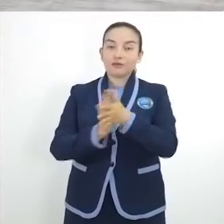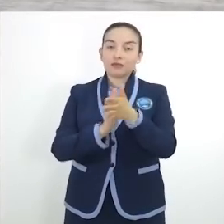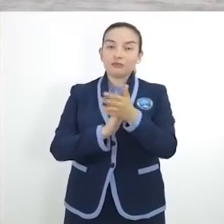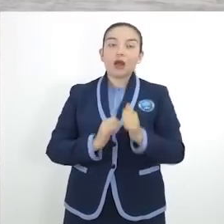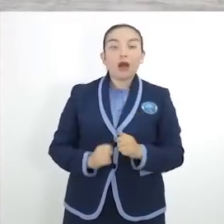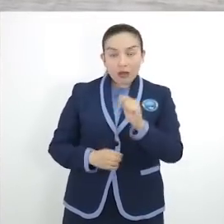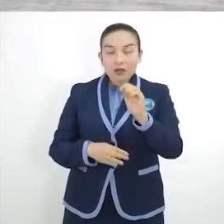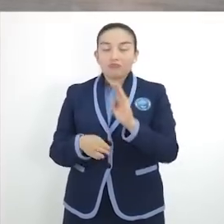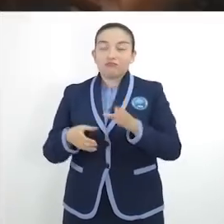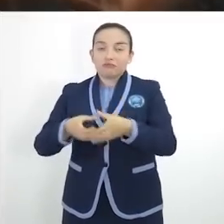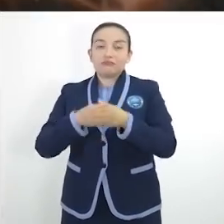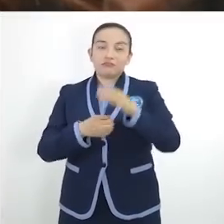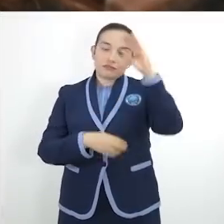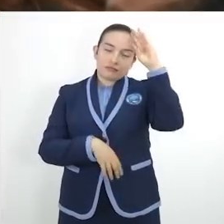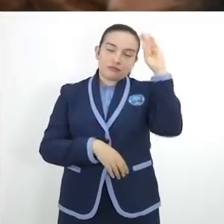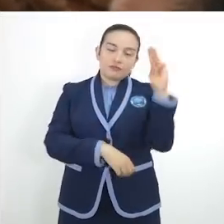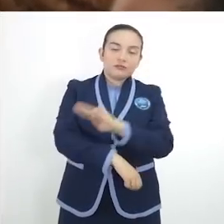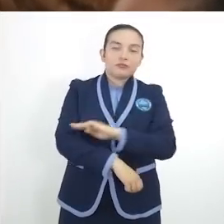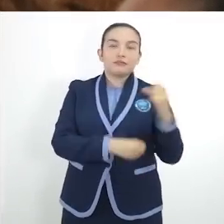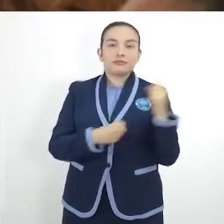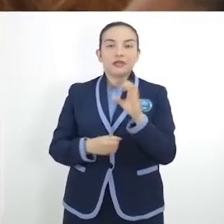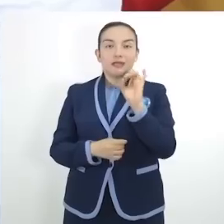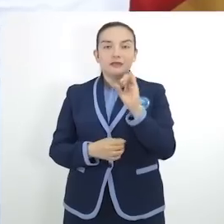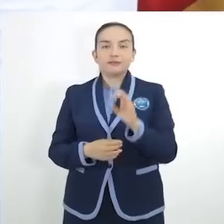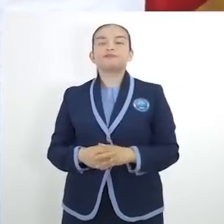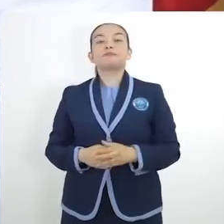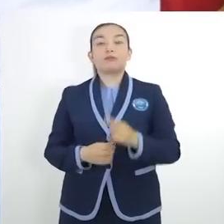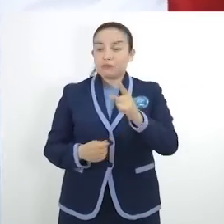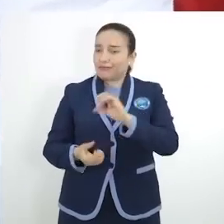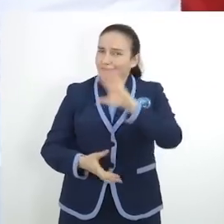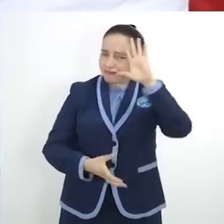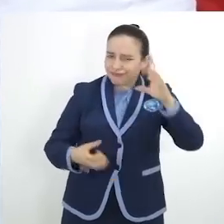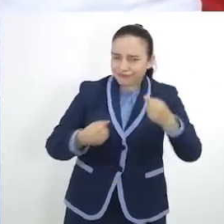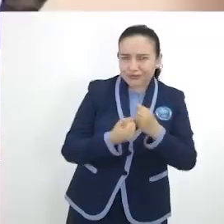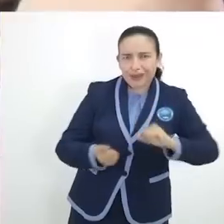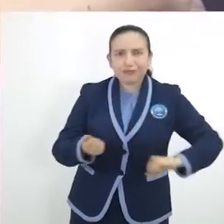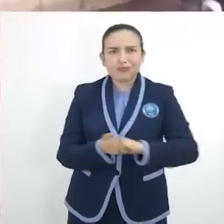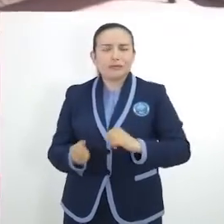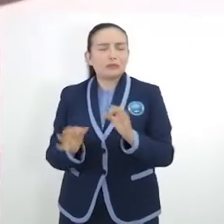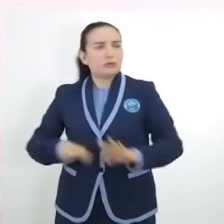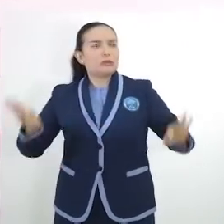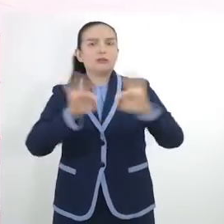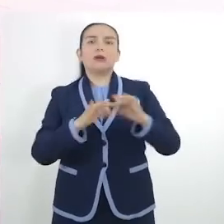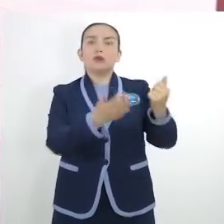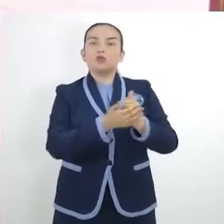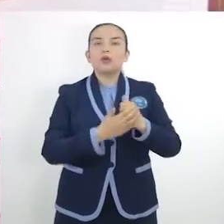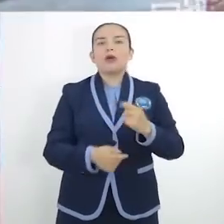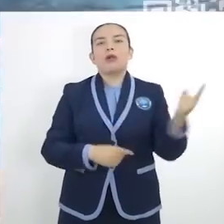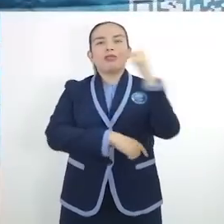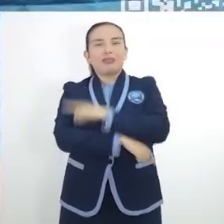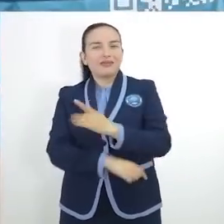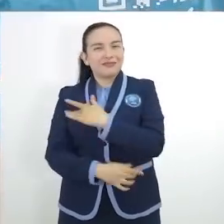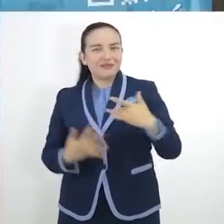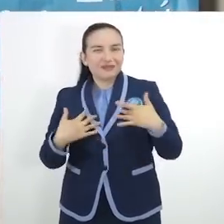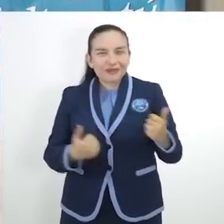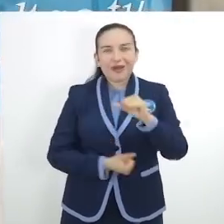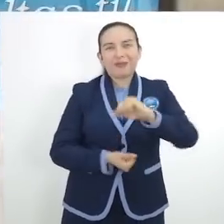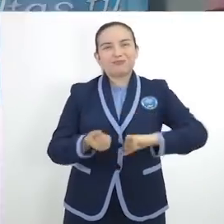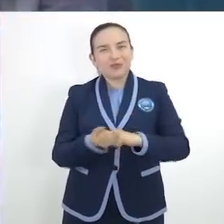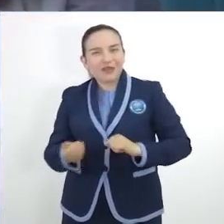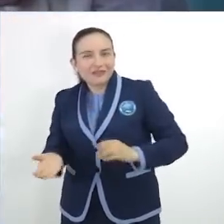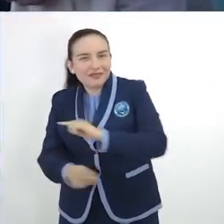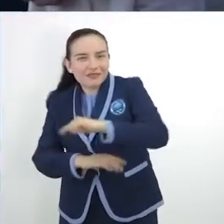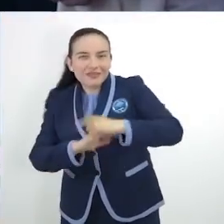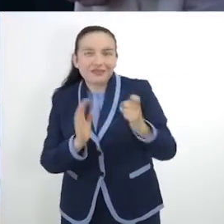El Batallón de Policía Militar número 15, Cacique Bacatá, ha sido un aliado estratégico para la realización de jornadas de apoyo y brigadas de